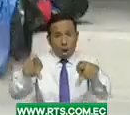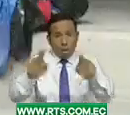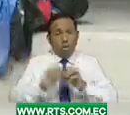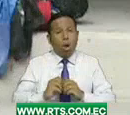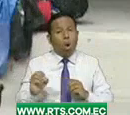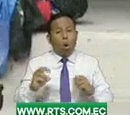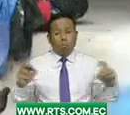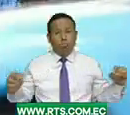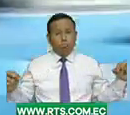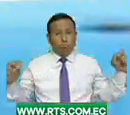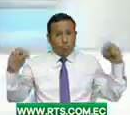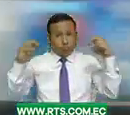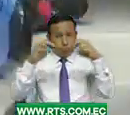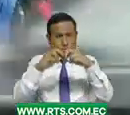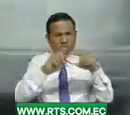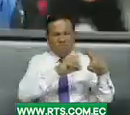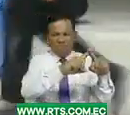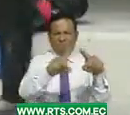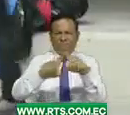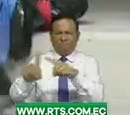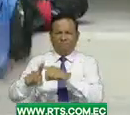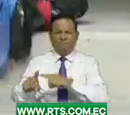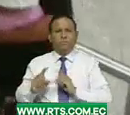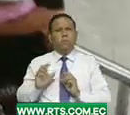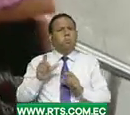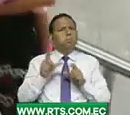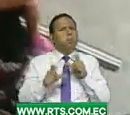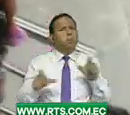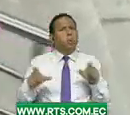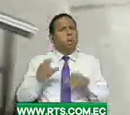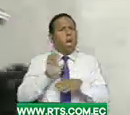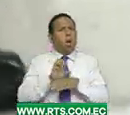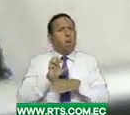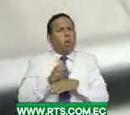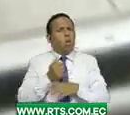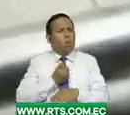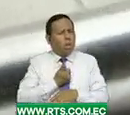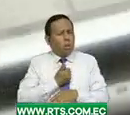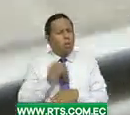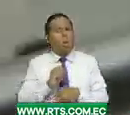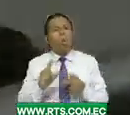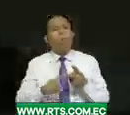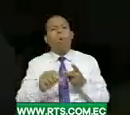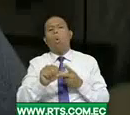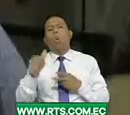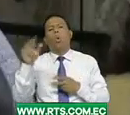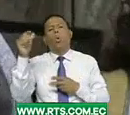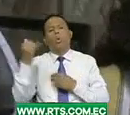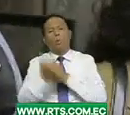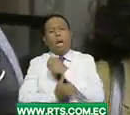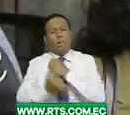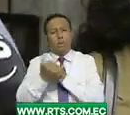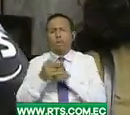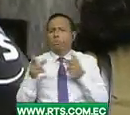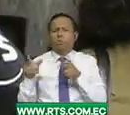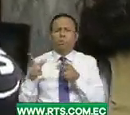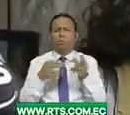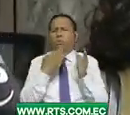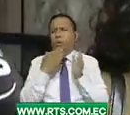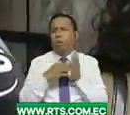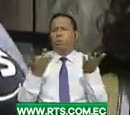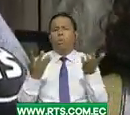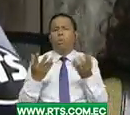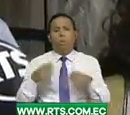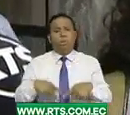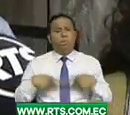peatonales, nacionales o extranjeros. En la misma circunstancia. Sobre todo la vida fácil, que los